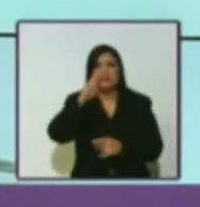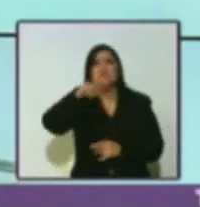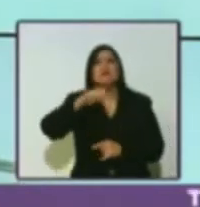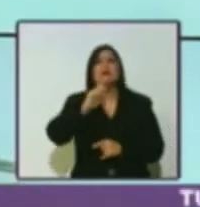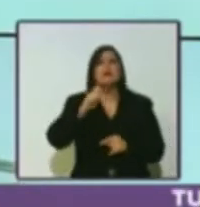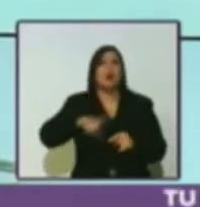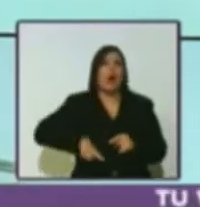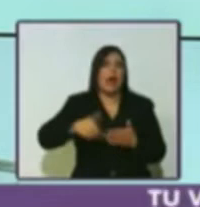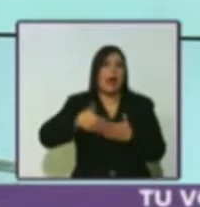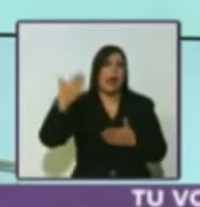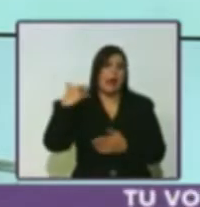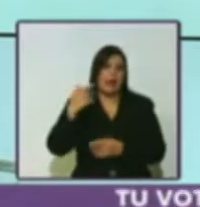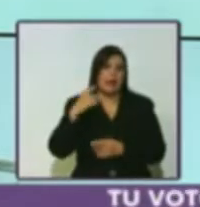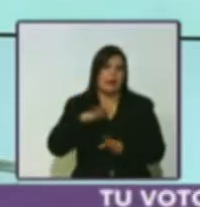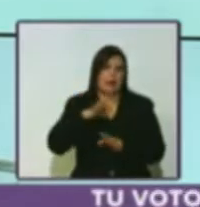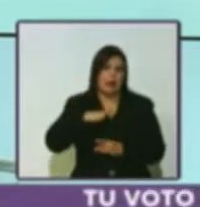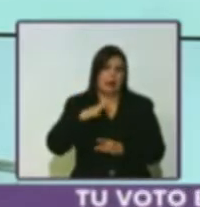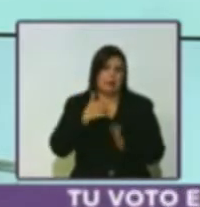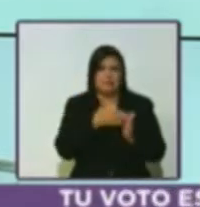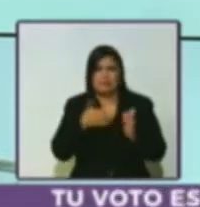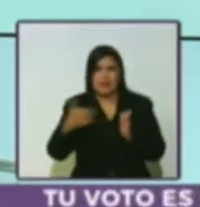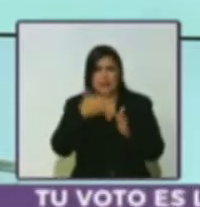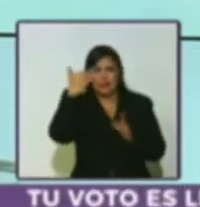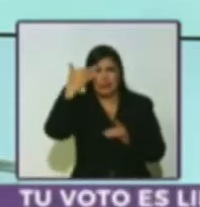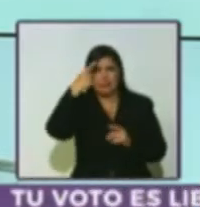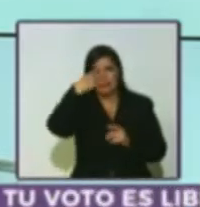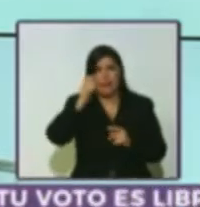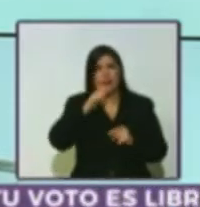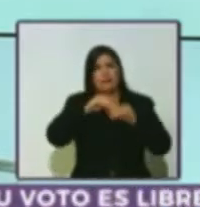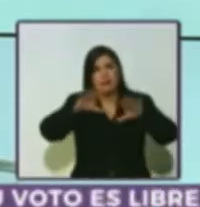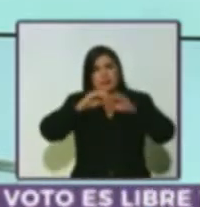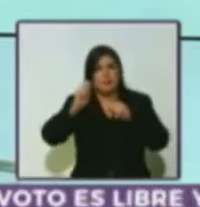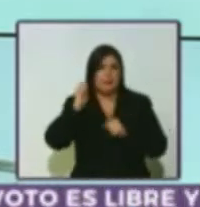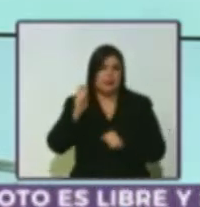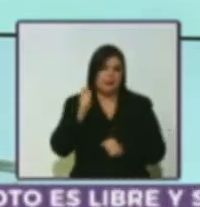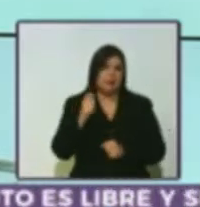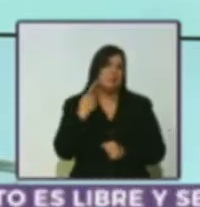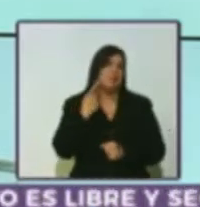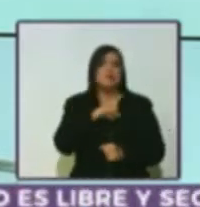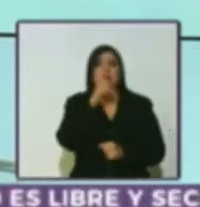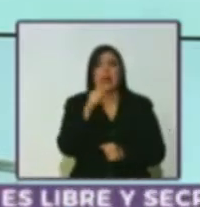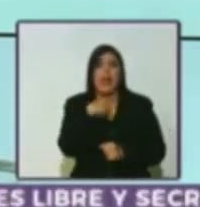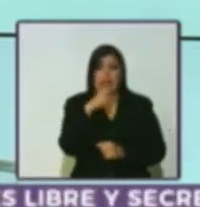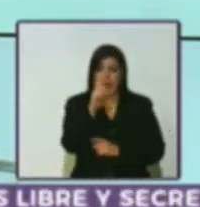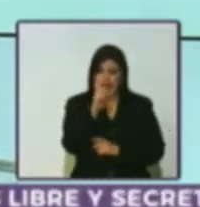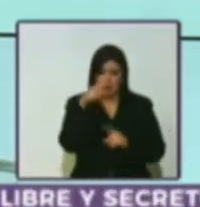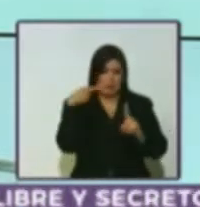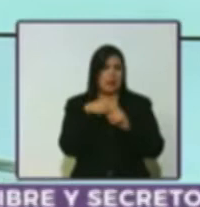responder, no sé, yo hasta la sentí de pronto hasta alegre y no preocupada,